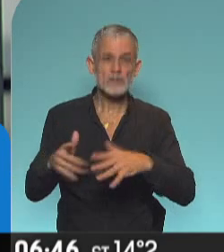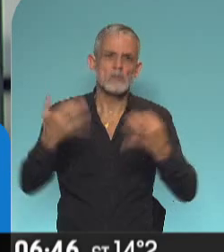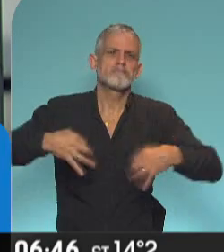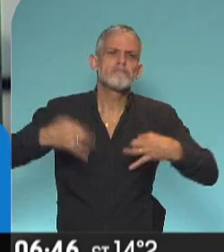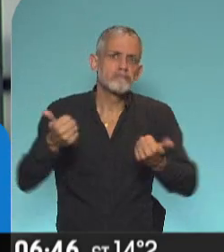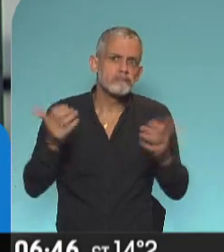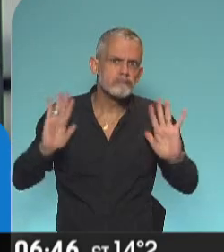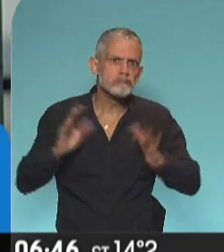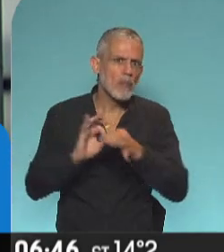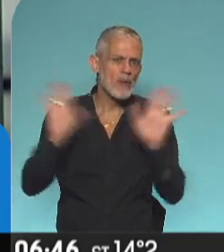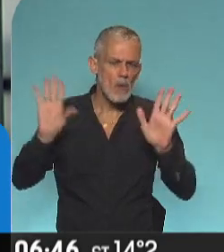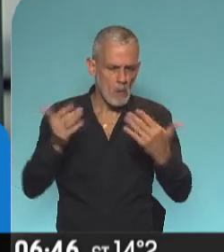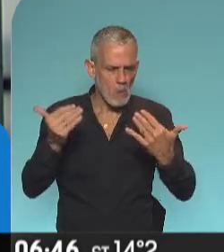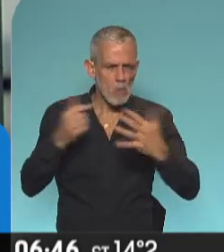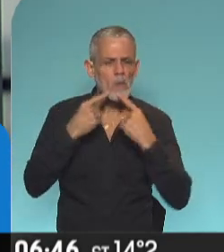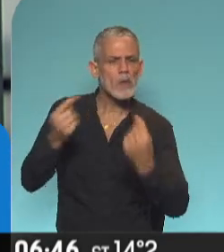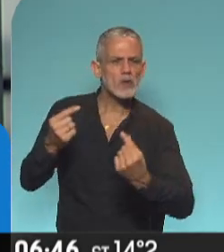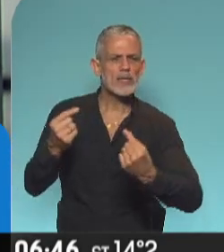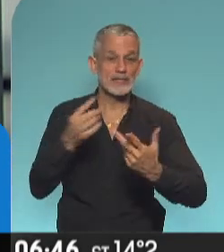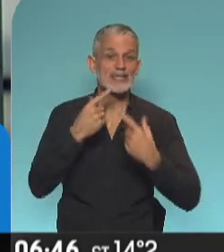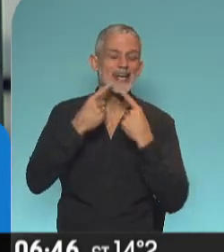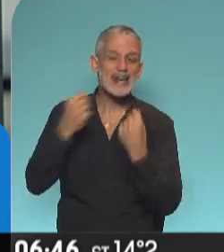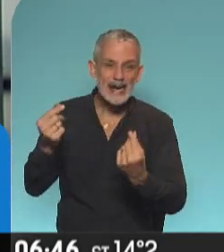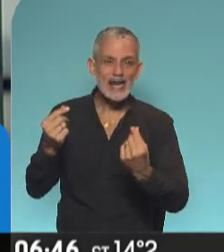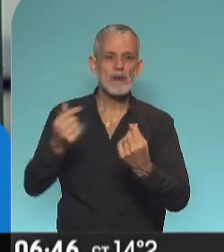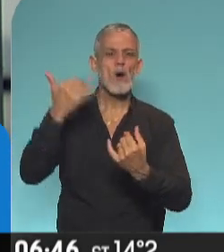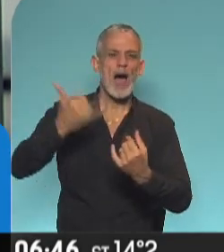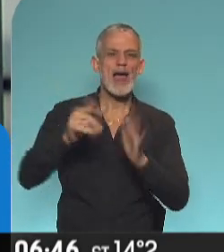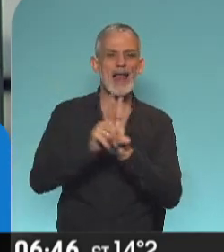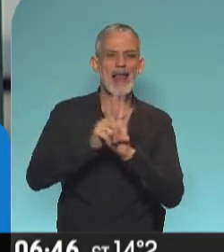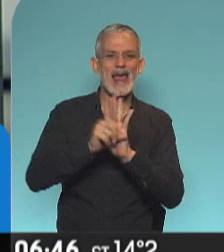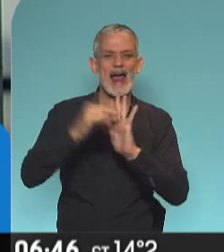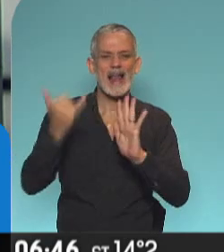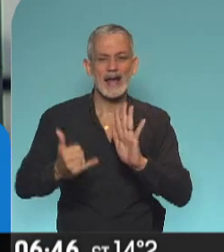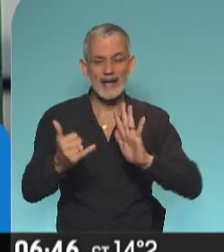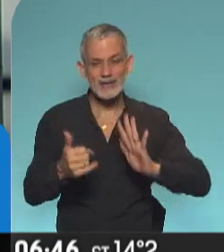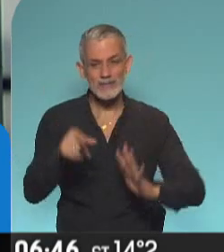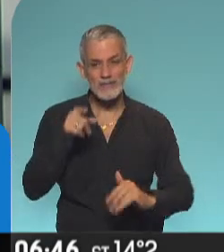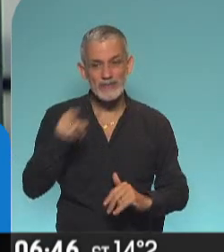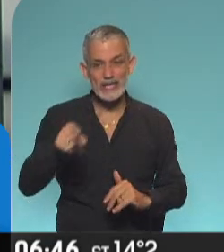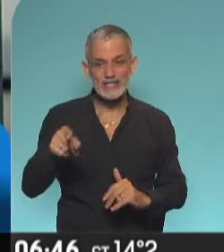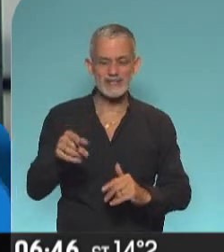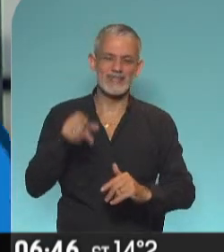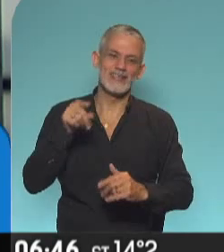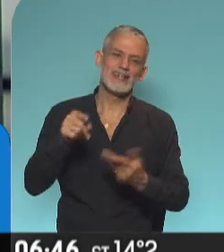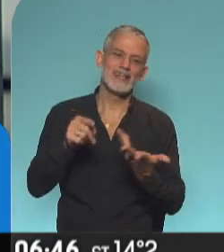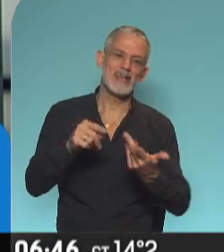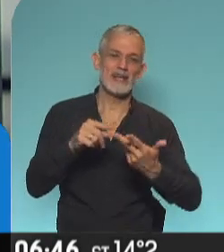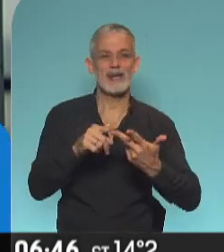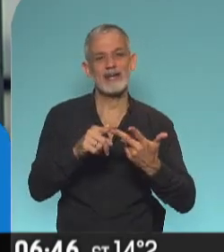legítimas siempre y cuando las reclamos estén en el marco de la legalidad y no esto de pensar